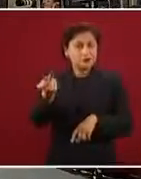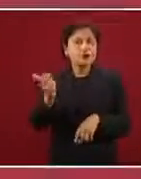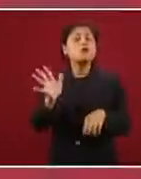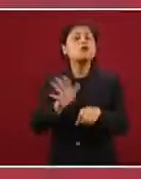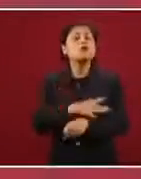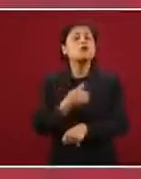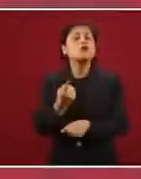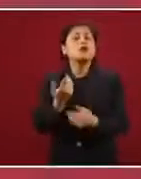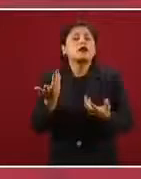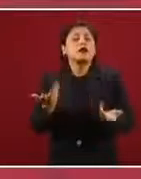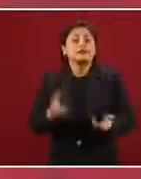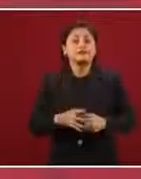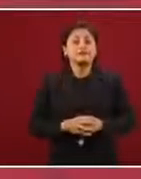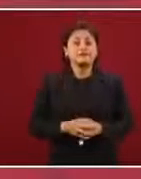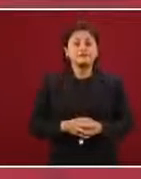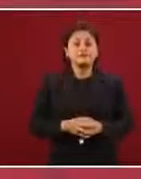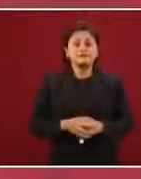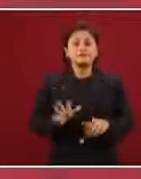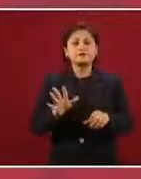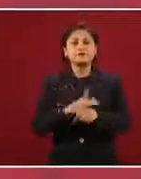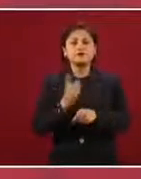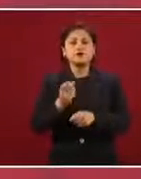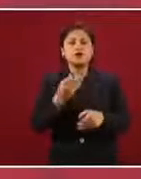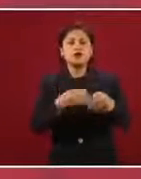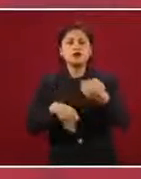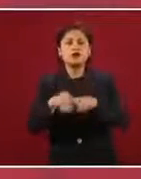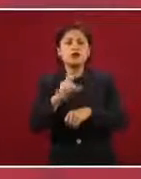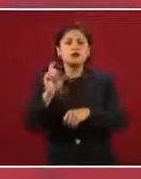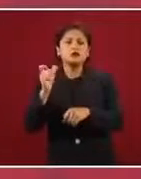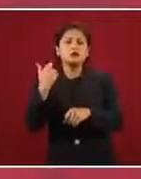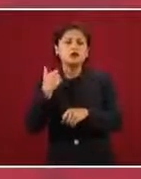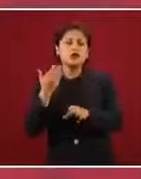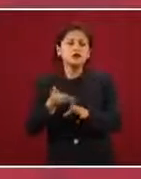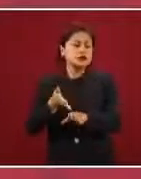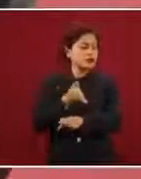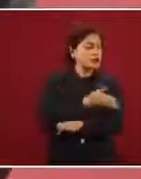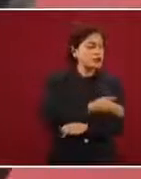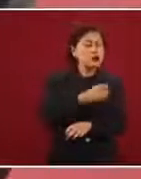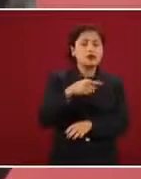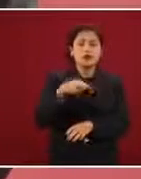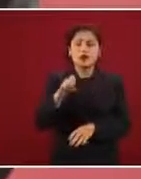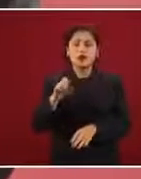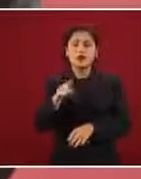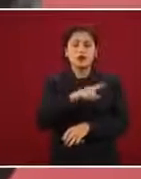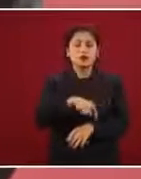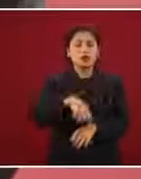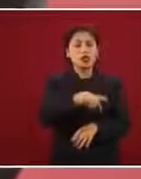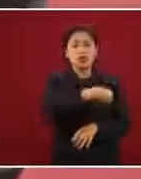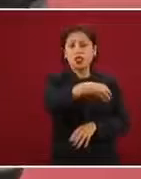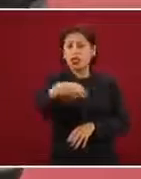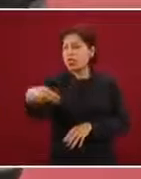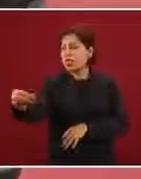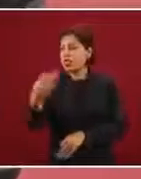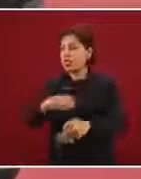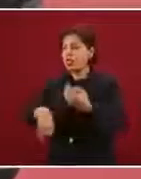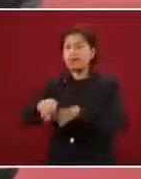¿Por qué repetían como loros de que había que privatizarlo